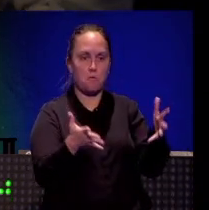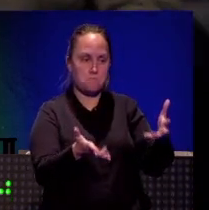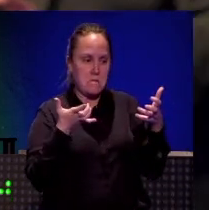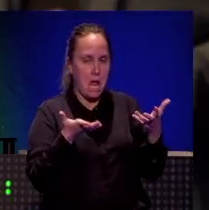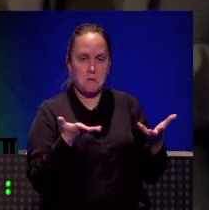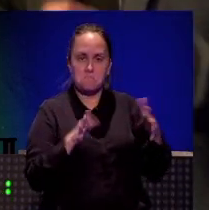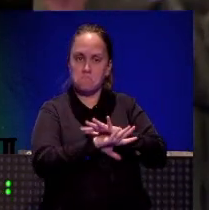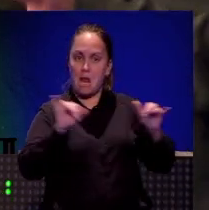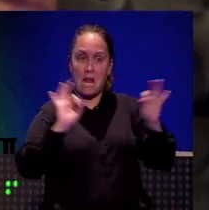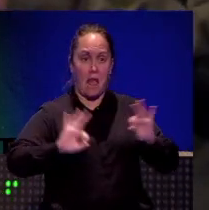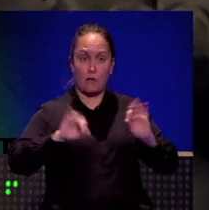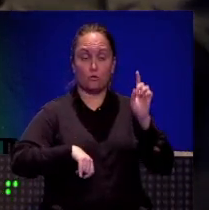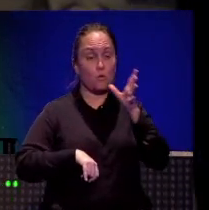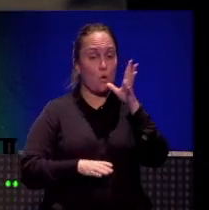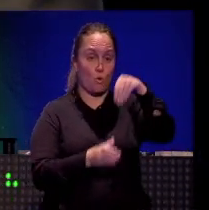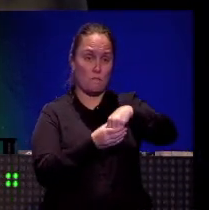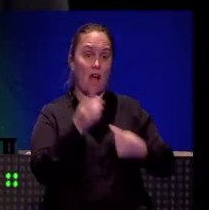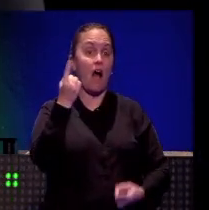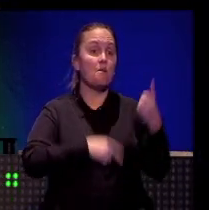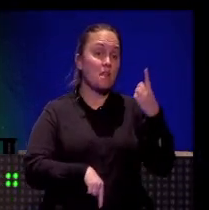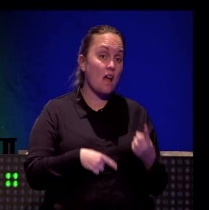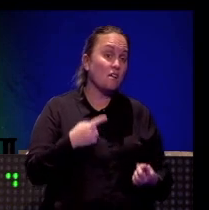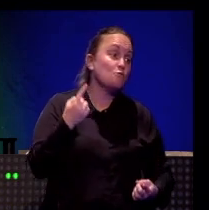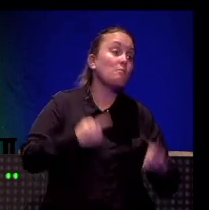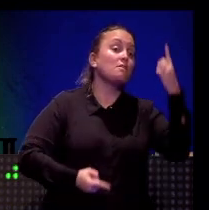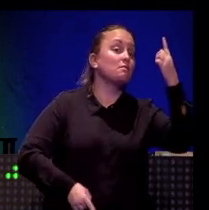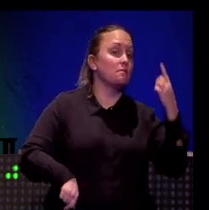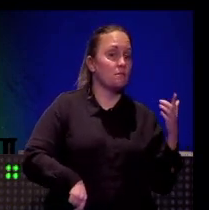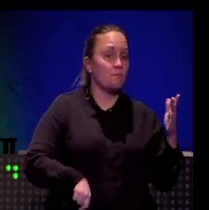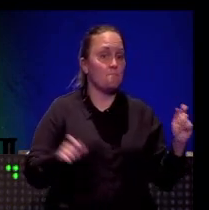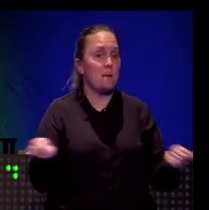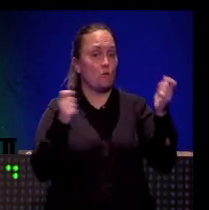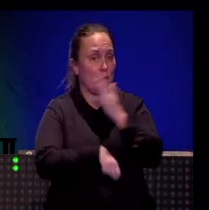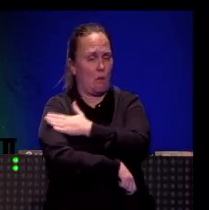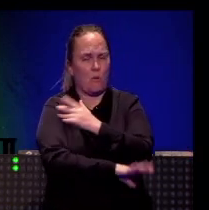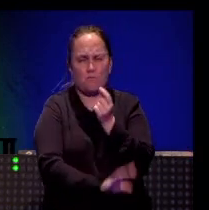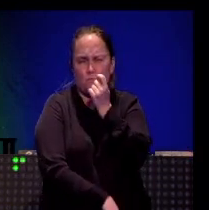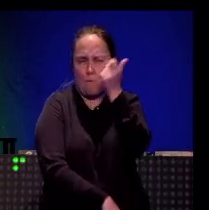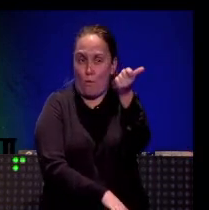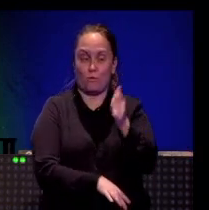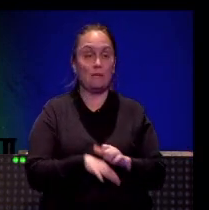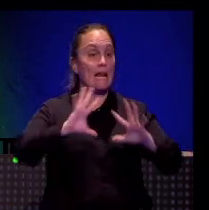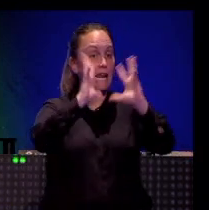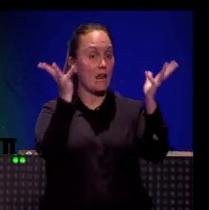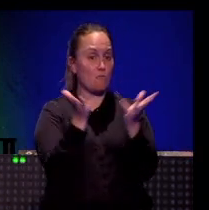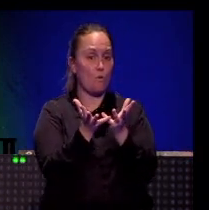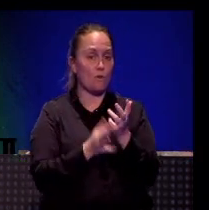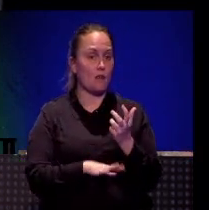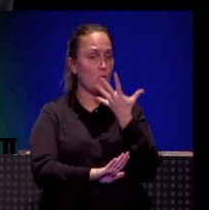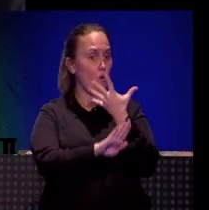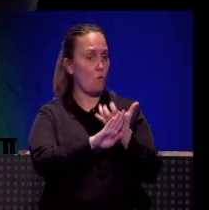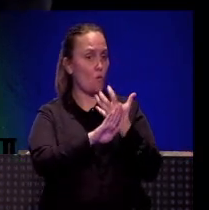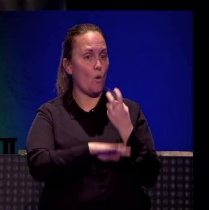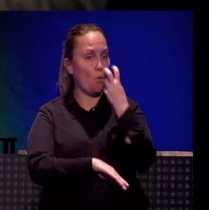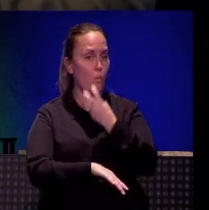era contenido es cierto que alguna que un patrocinador o poco en el mundo del podcasting esto de tal plataforma